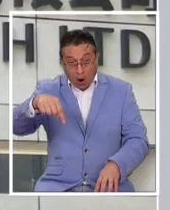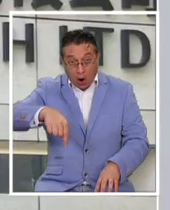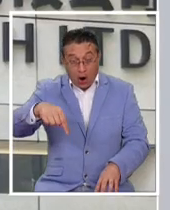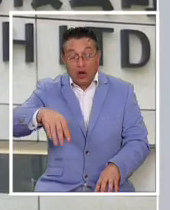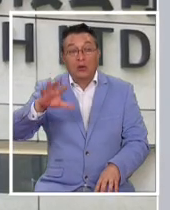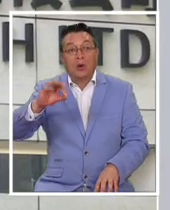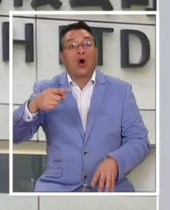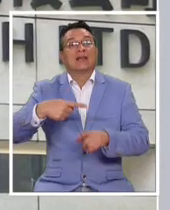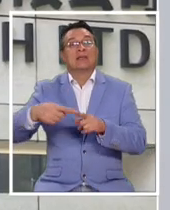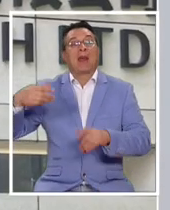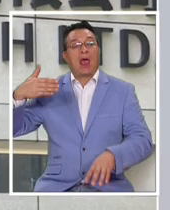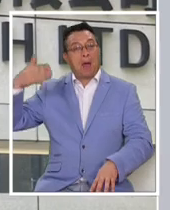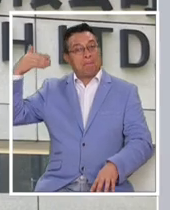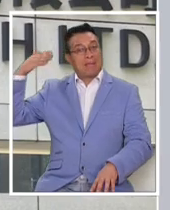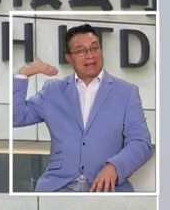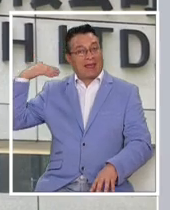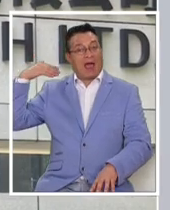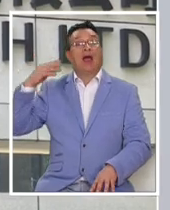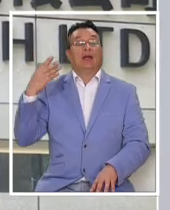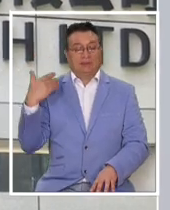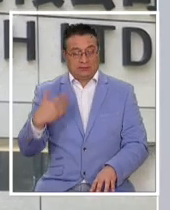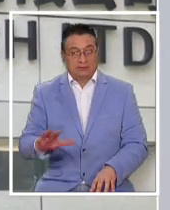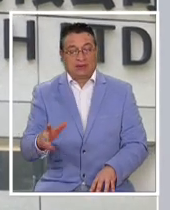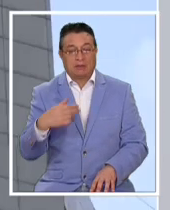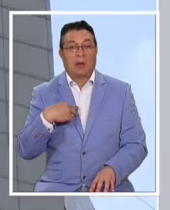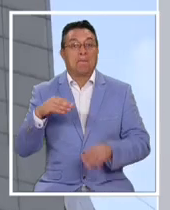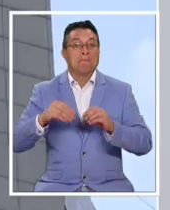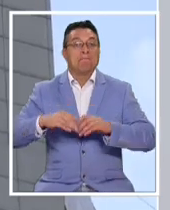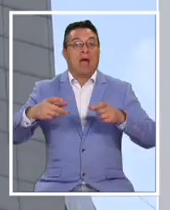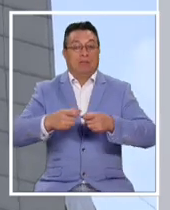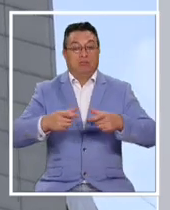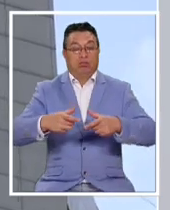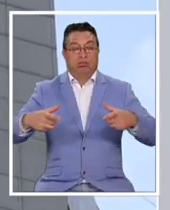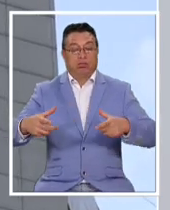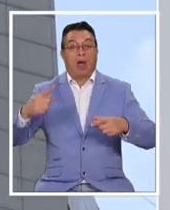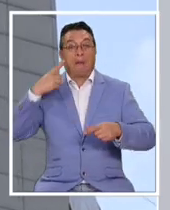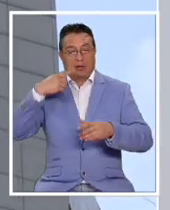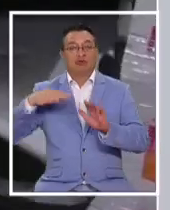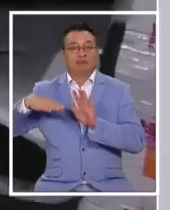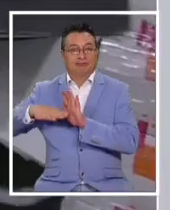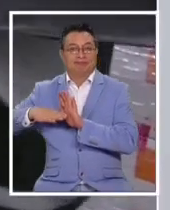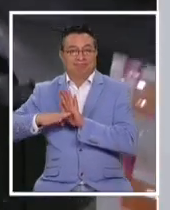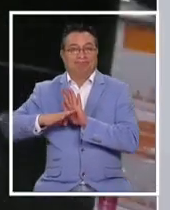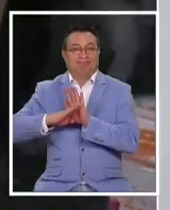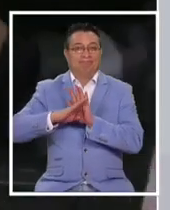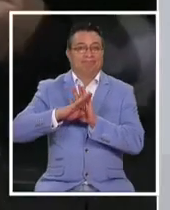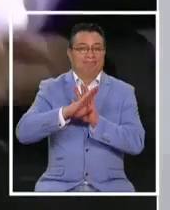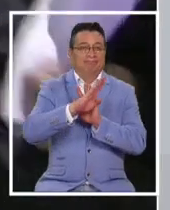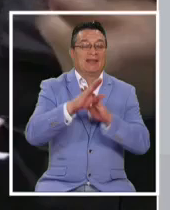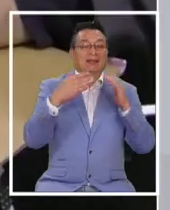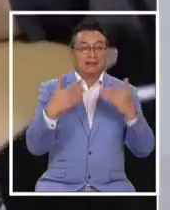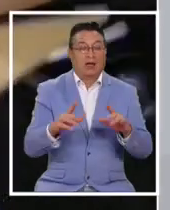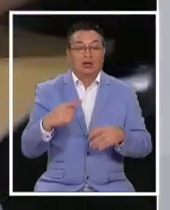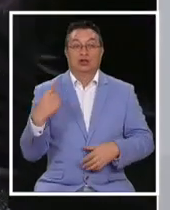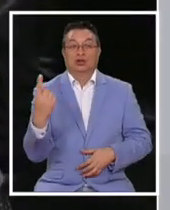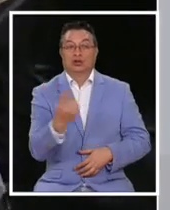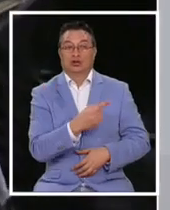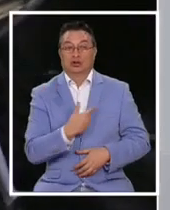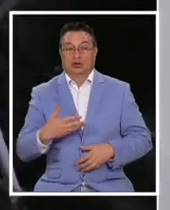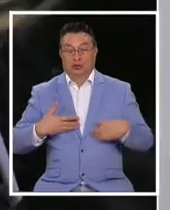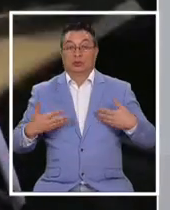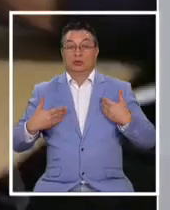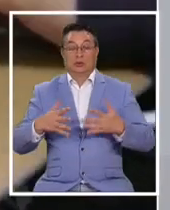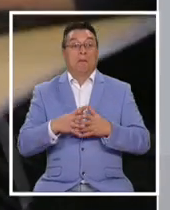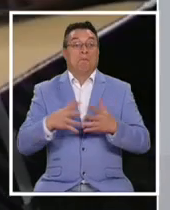ayer o quizás la semana anterior tuvimos más casos que antes, pero veníamos en un ascenso franco y de hecho motivó, ¿cierto?, que tomáramos